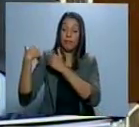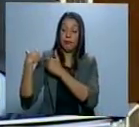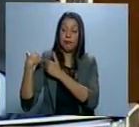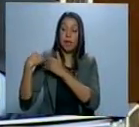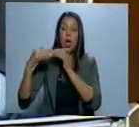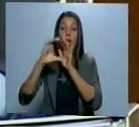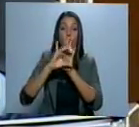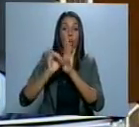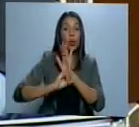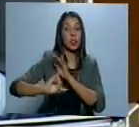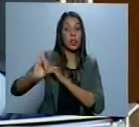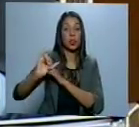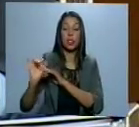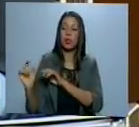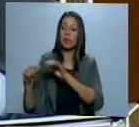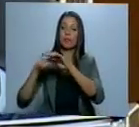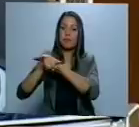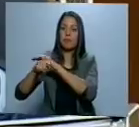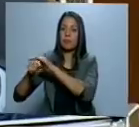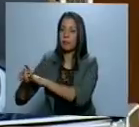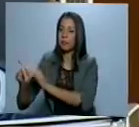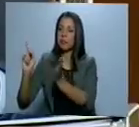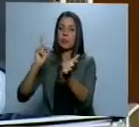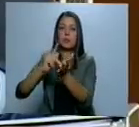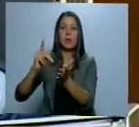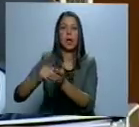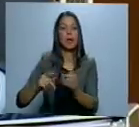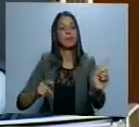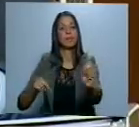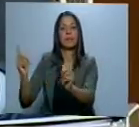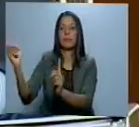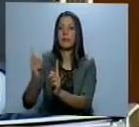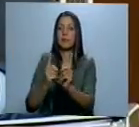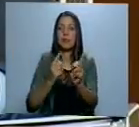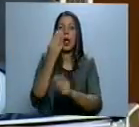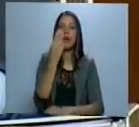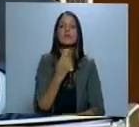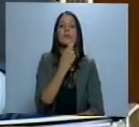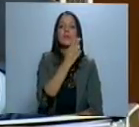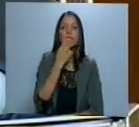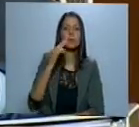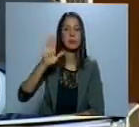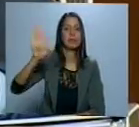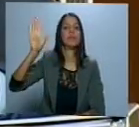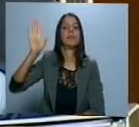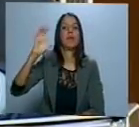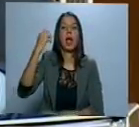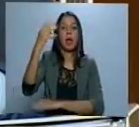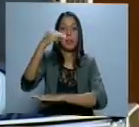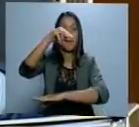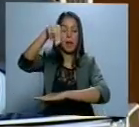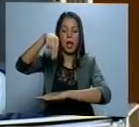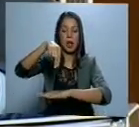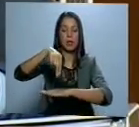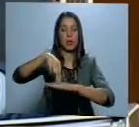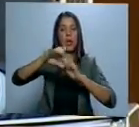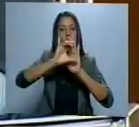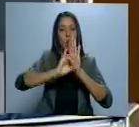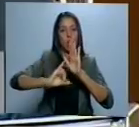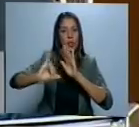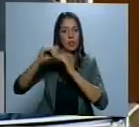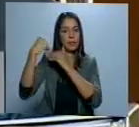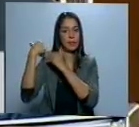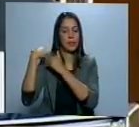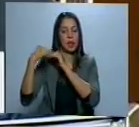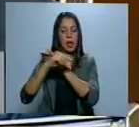las alcaldesas proclamadas y los alcaldes proclamados. La Asamblea Nacional Constituyente, en ejercicio de las facultades previstas